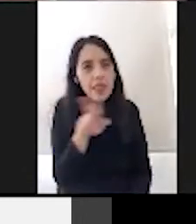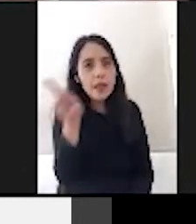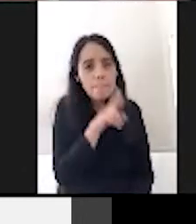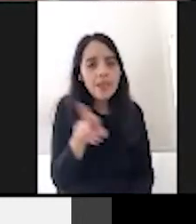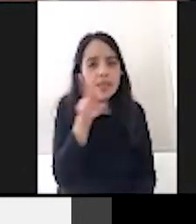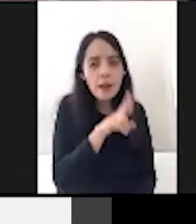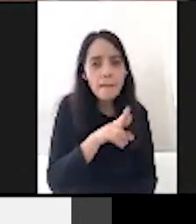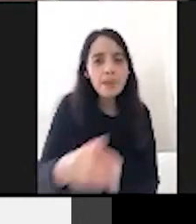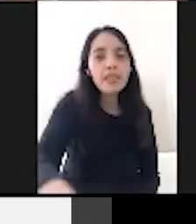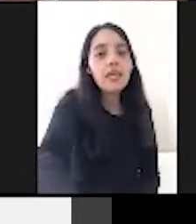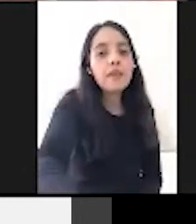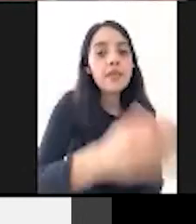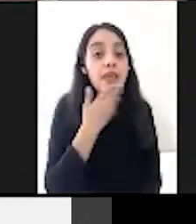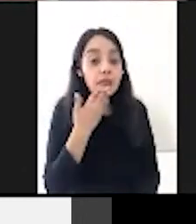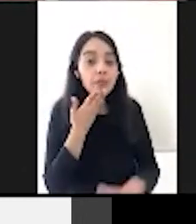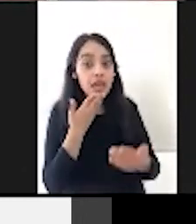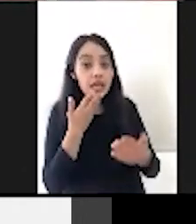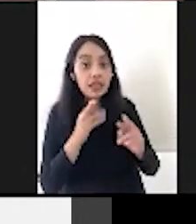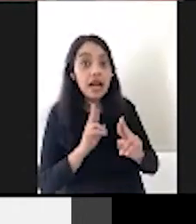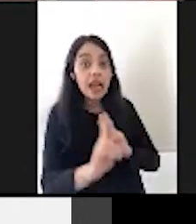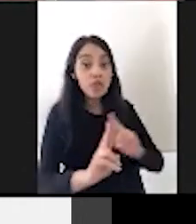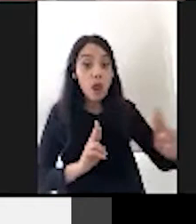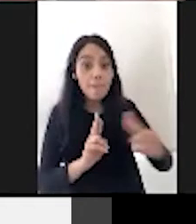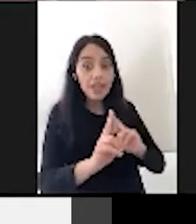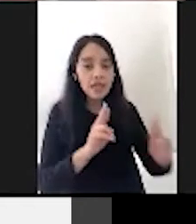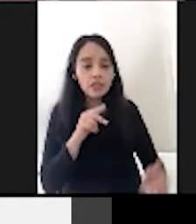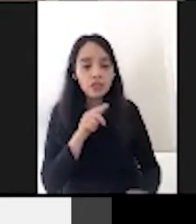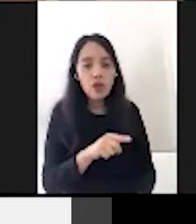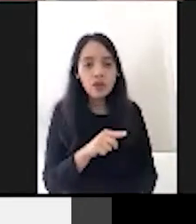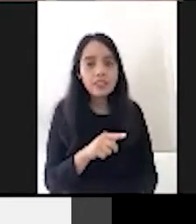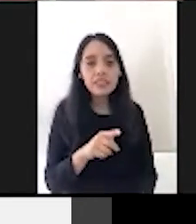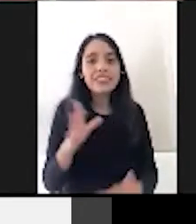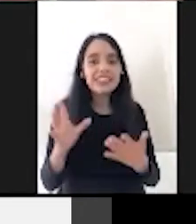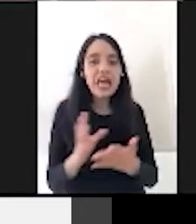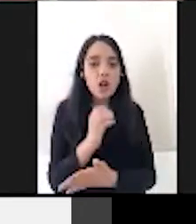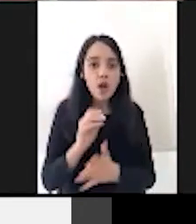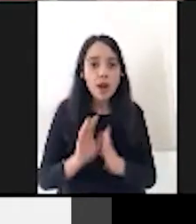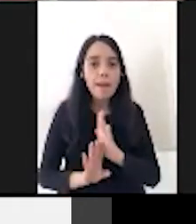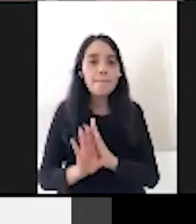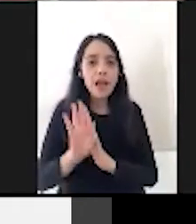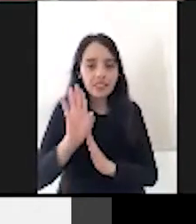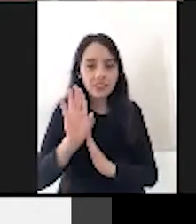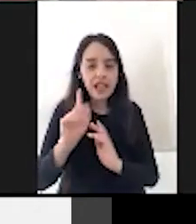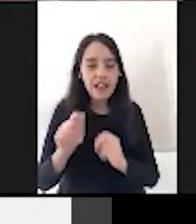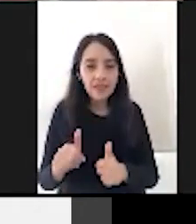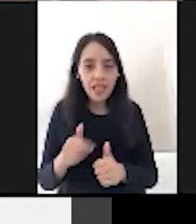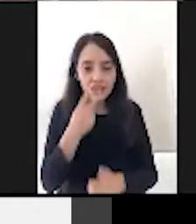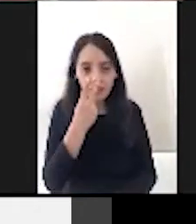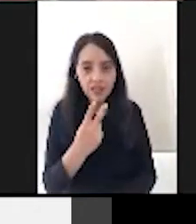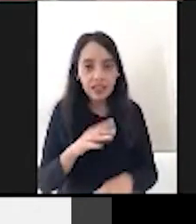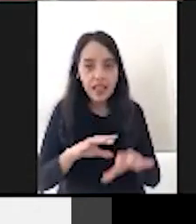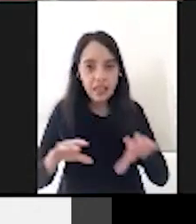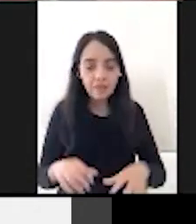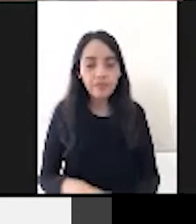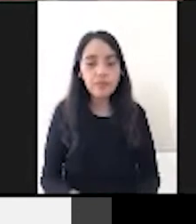entregue retroalimentación a las personas sobre su desempeño, se consigue un aumento en el desempeño en la tarea. Nosotros hemos hecho, por ejemplo,